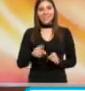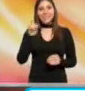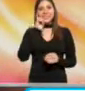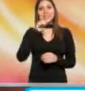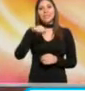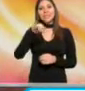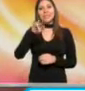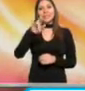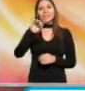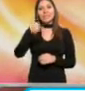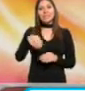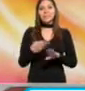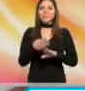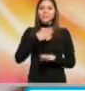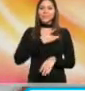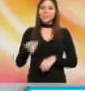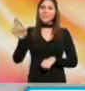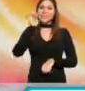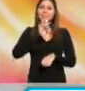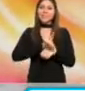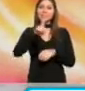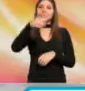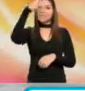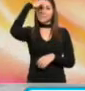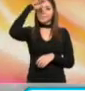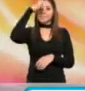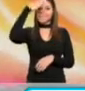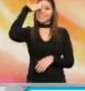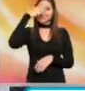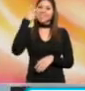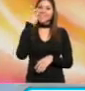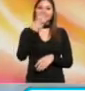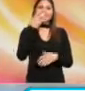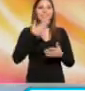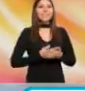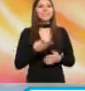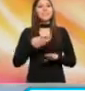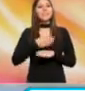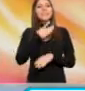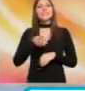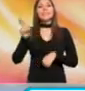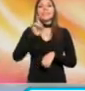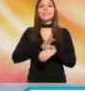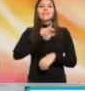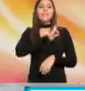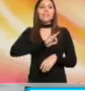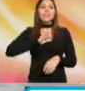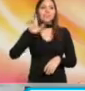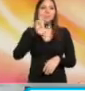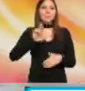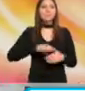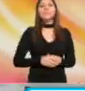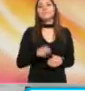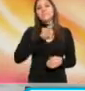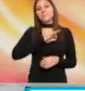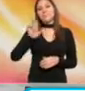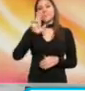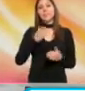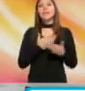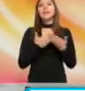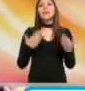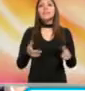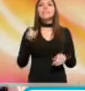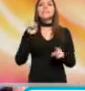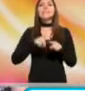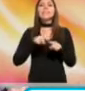Miriam, pues muy buenos días, toda la expertaza en eso. Buenos días. ¿Cómo ya estás, estamos en Miriam? el Muy buenos días. martes. Feliz martes. A ver, ¿de quién platicamos?